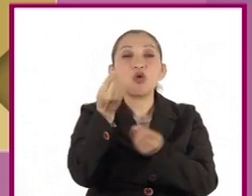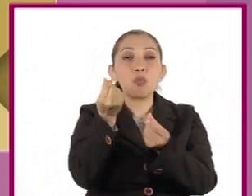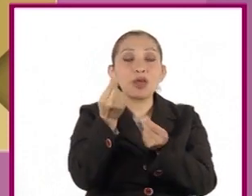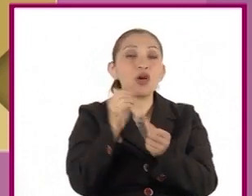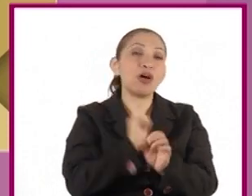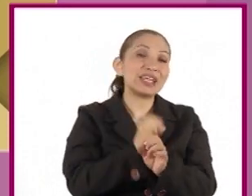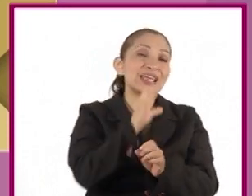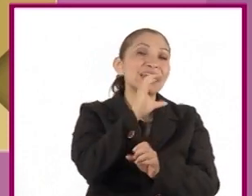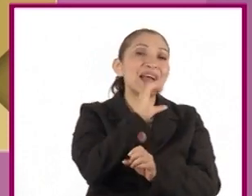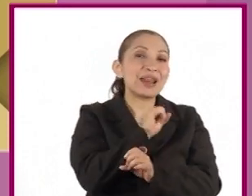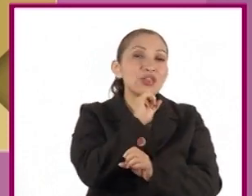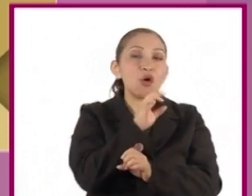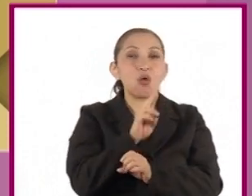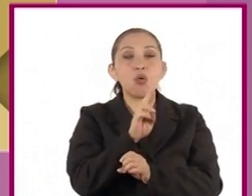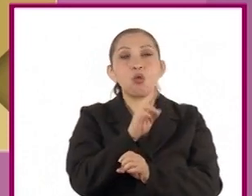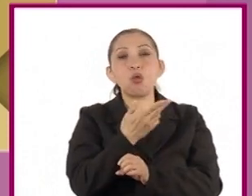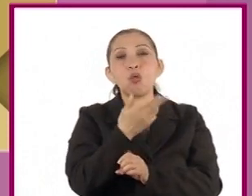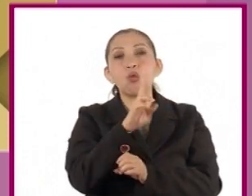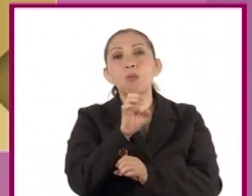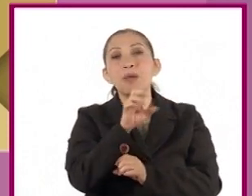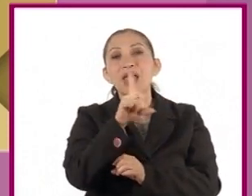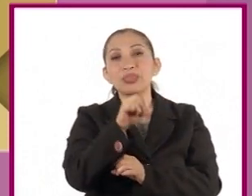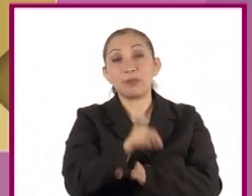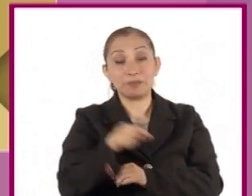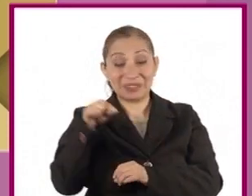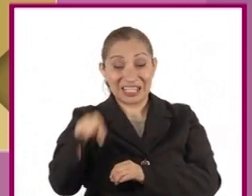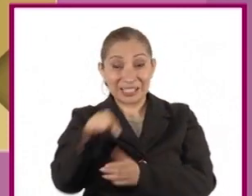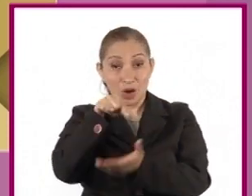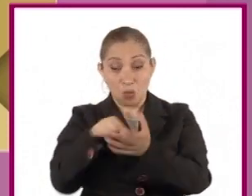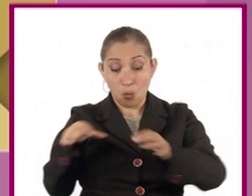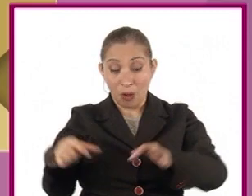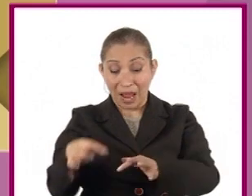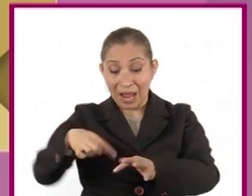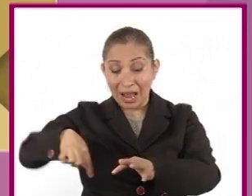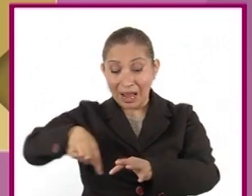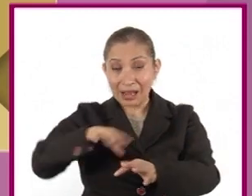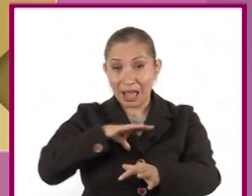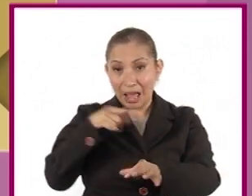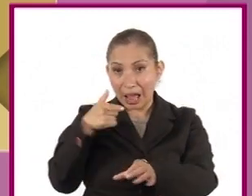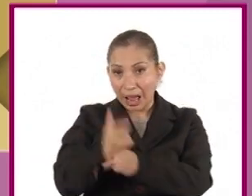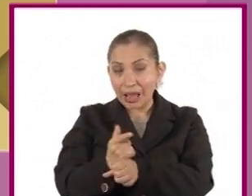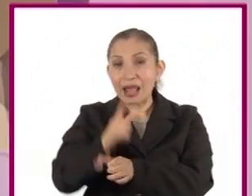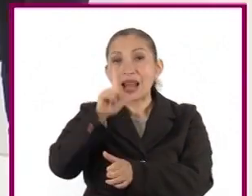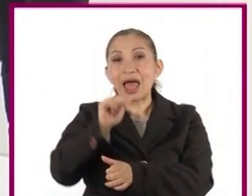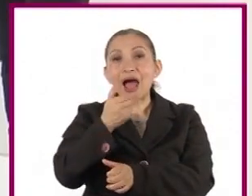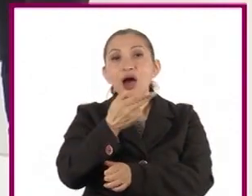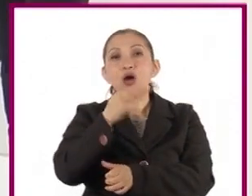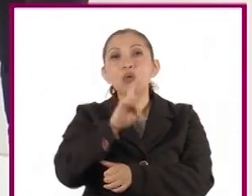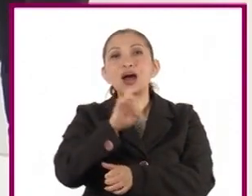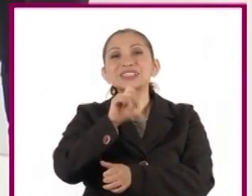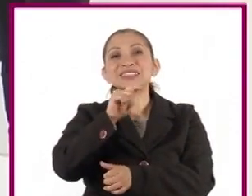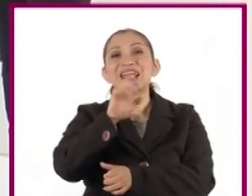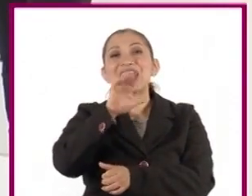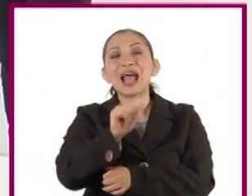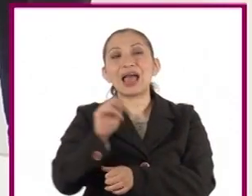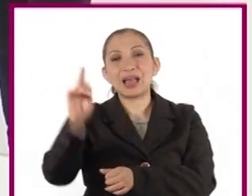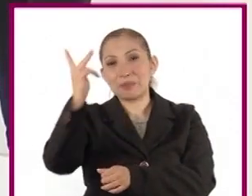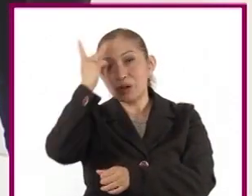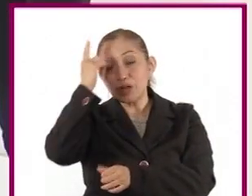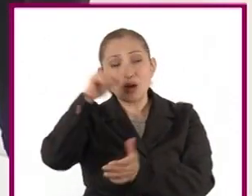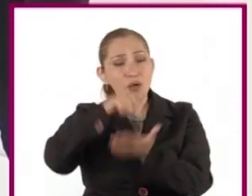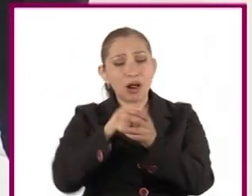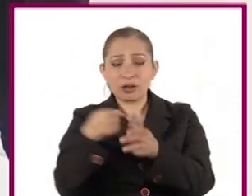húmedo. Es precisamente en esa parte donde se localiza la Huasteca Potosina. Es una